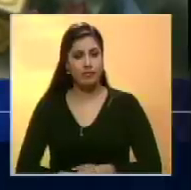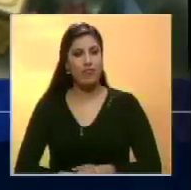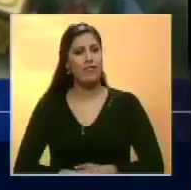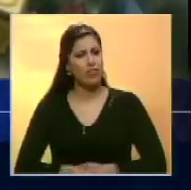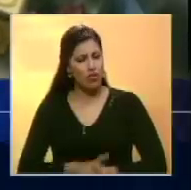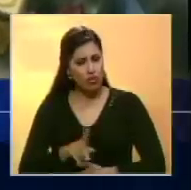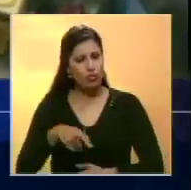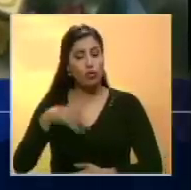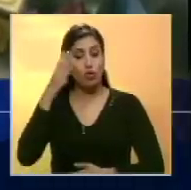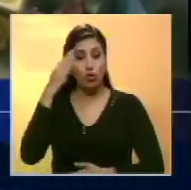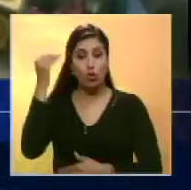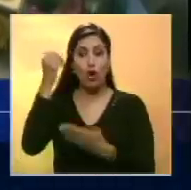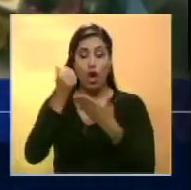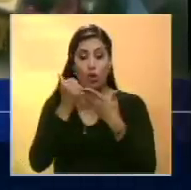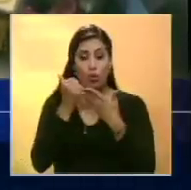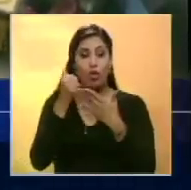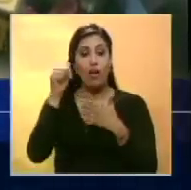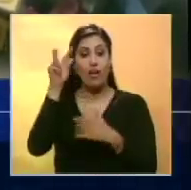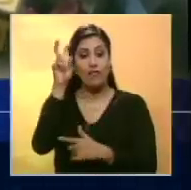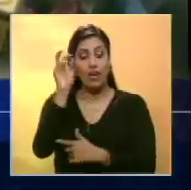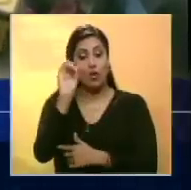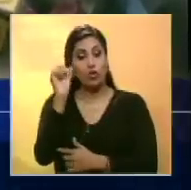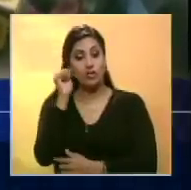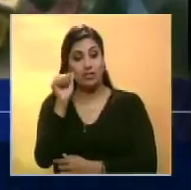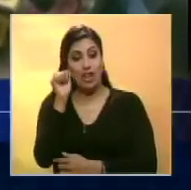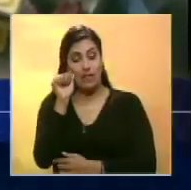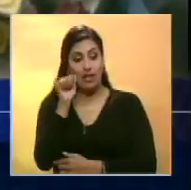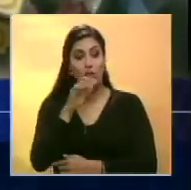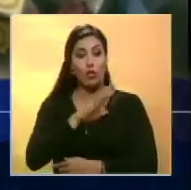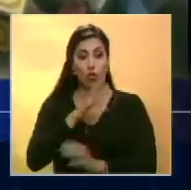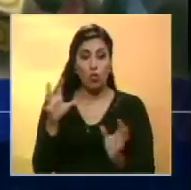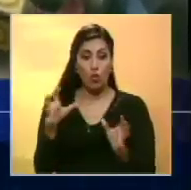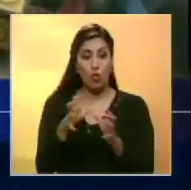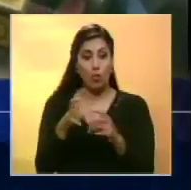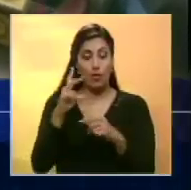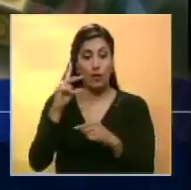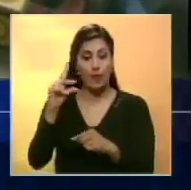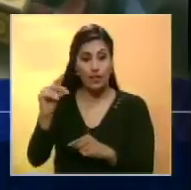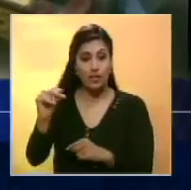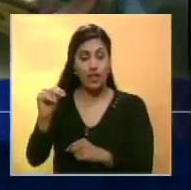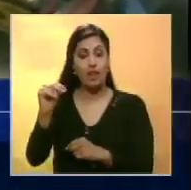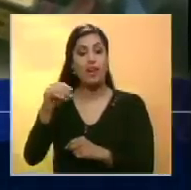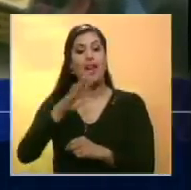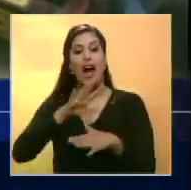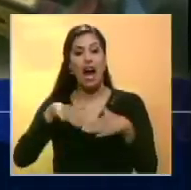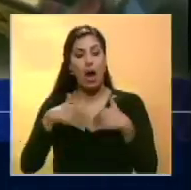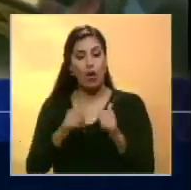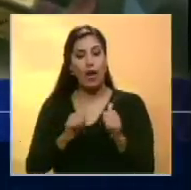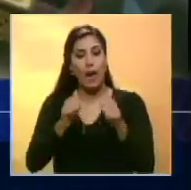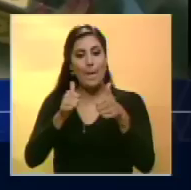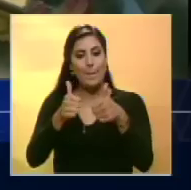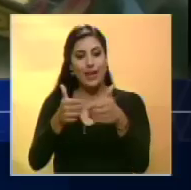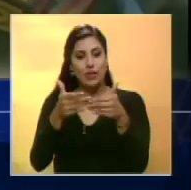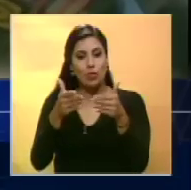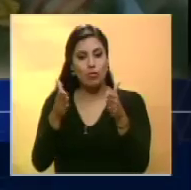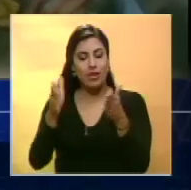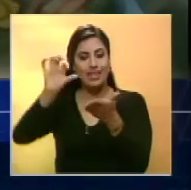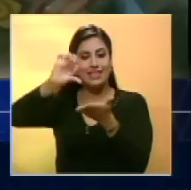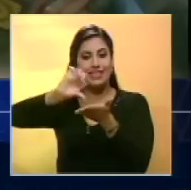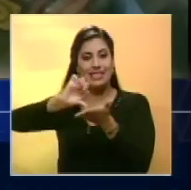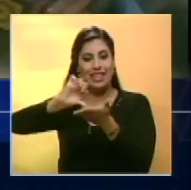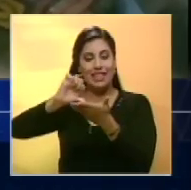De hecho, si Dios quiere, este viernes o el sábado, de acuerdo a cuando yo y mi equipo salga de aquí, el equipo de nosotros salga de aquí, vamos a inaugurar una